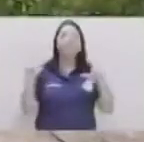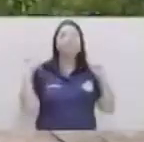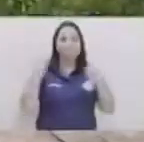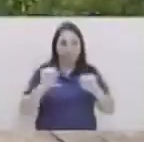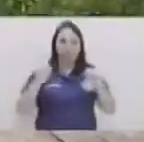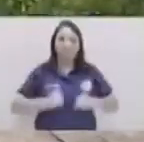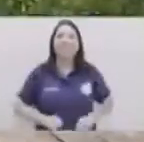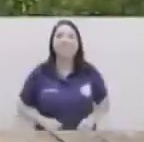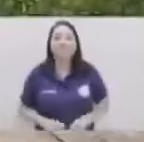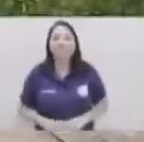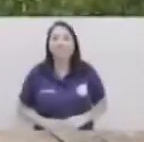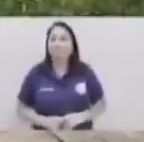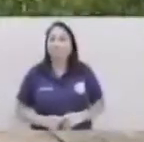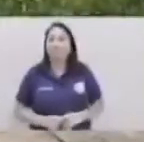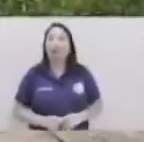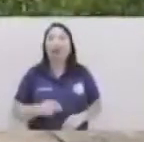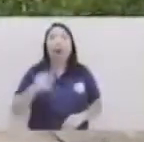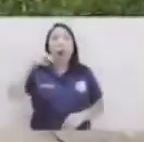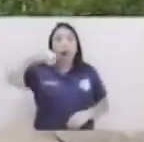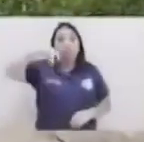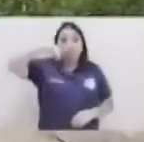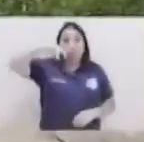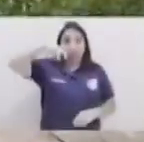parte principal. Elevo rodillas.